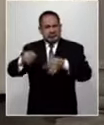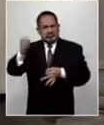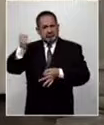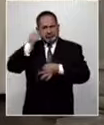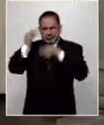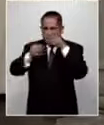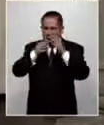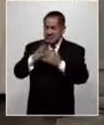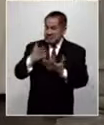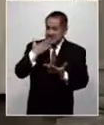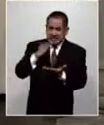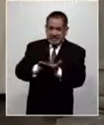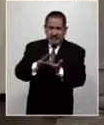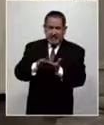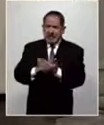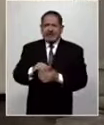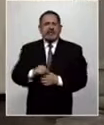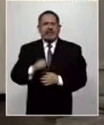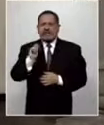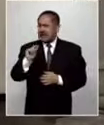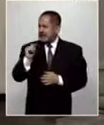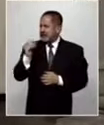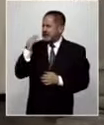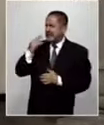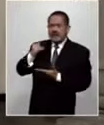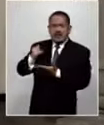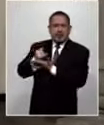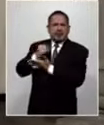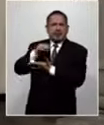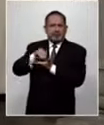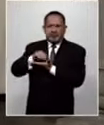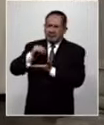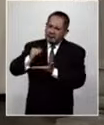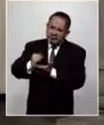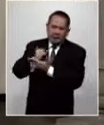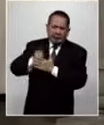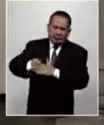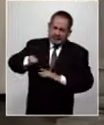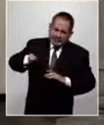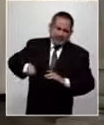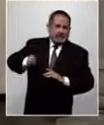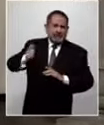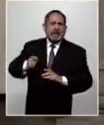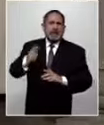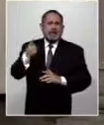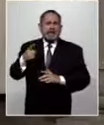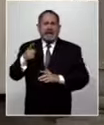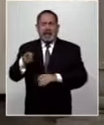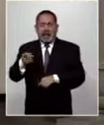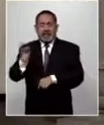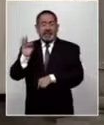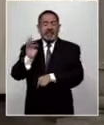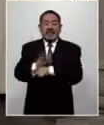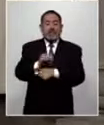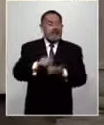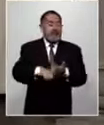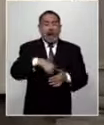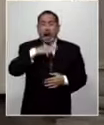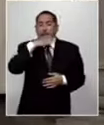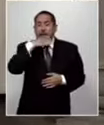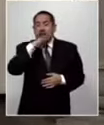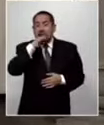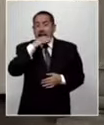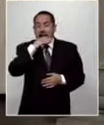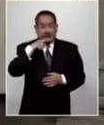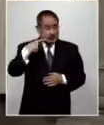foro, en las últimas resoluciones que ha tenido en defensa del maíz nativo